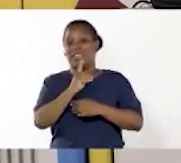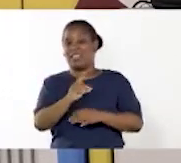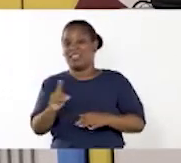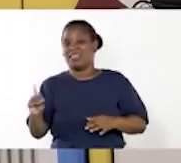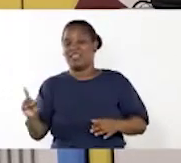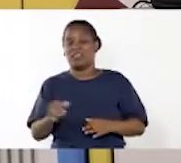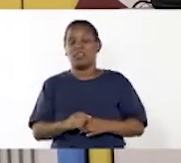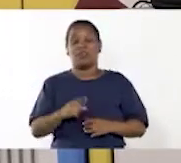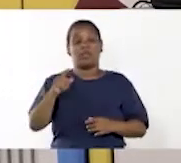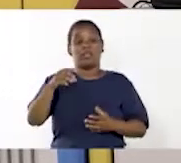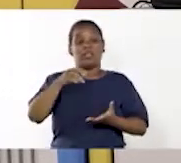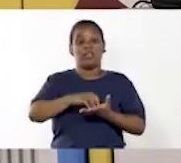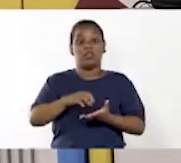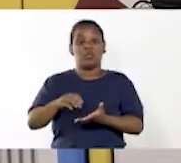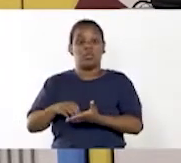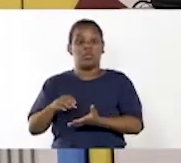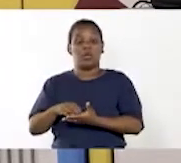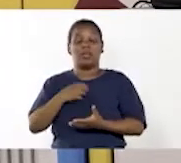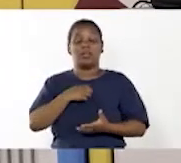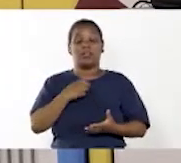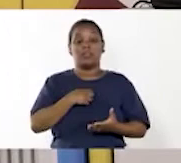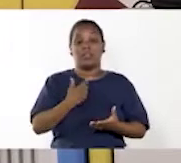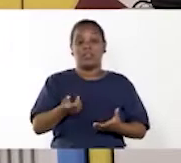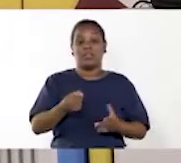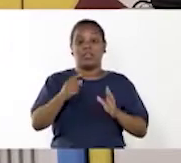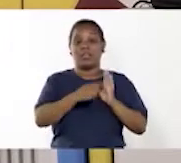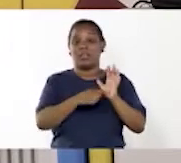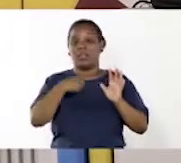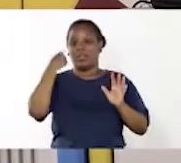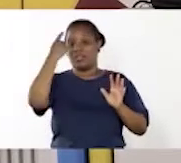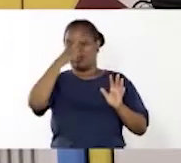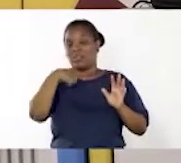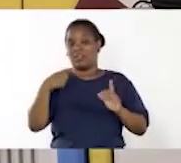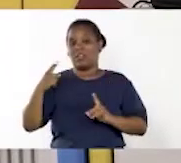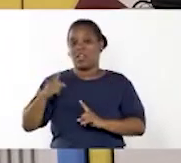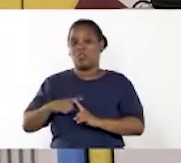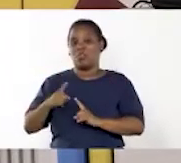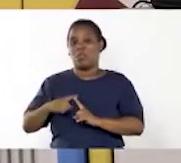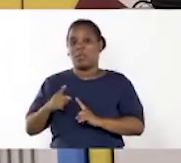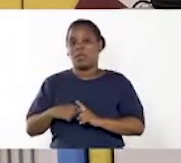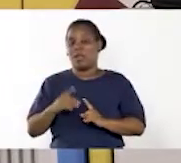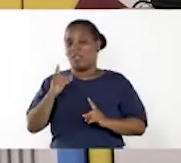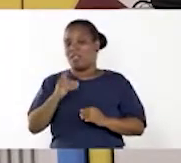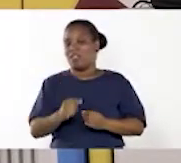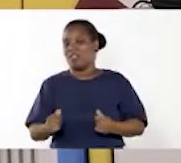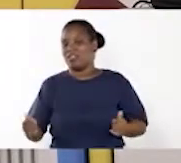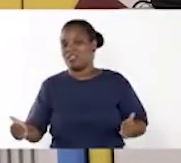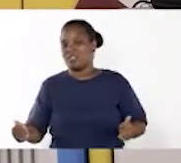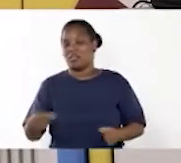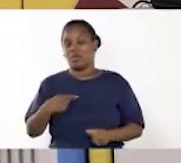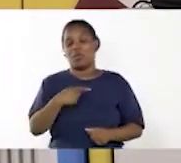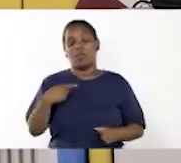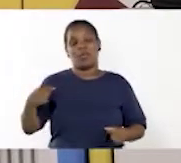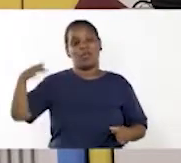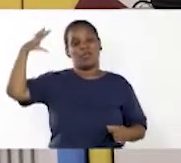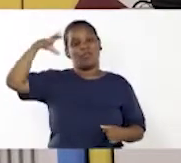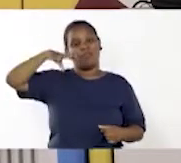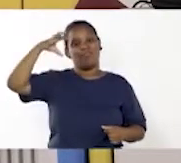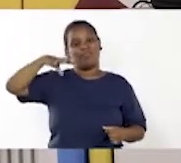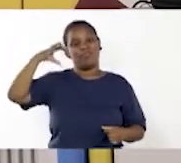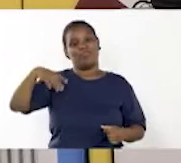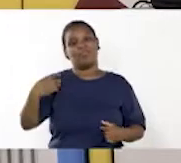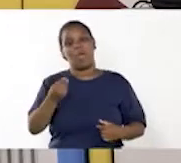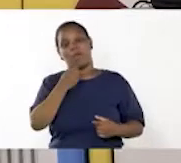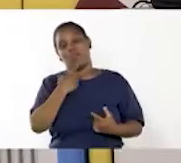templadas, que tienen carácter templado o subtropicales. En este espacio se mueven con menores precipitaciones, por